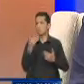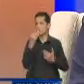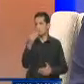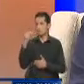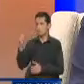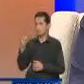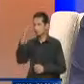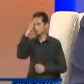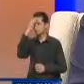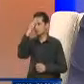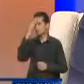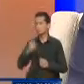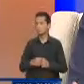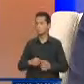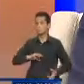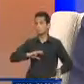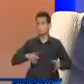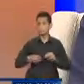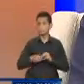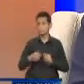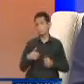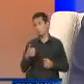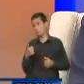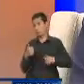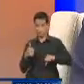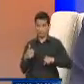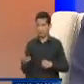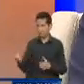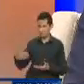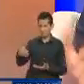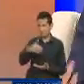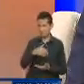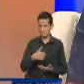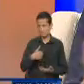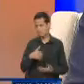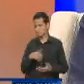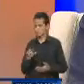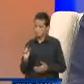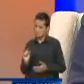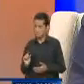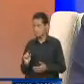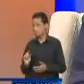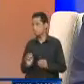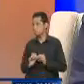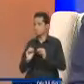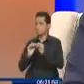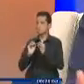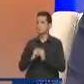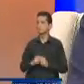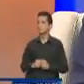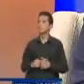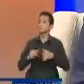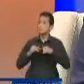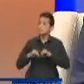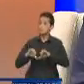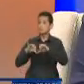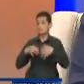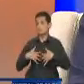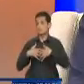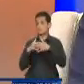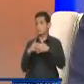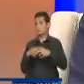Evidentemente, en la medida en que tengan más o menos convocatoria, más o menos presencia, en que esos actores se mantengan o no unidos o